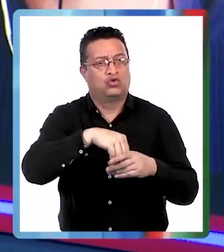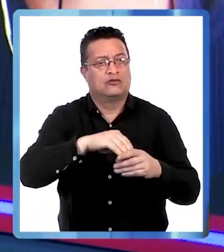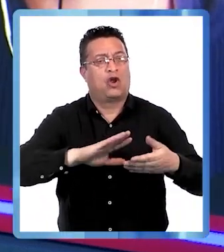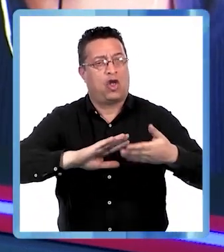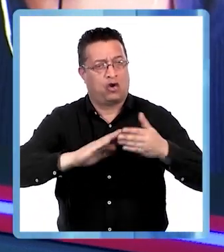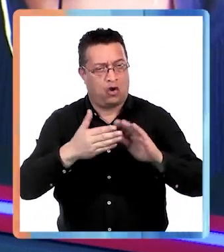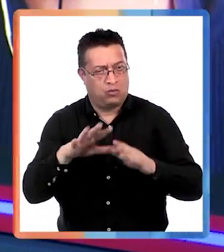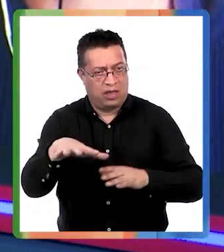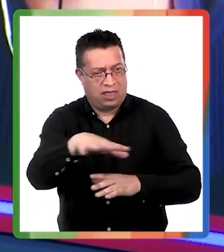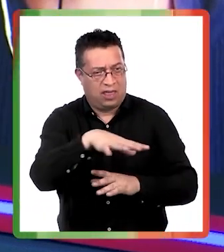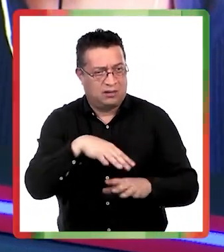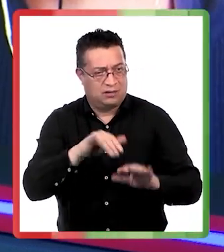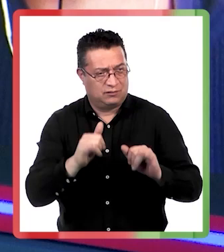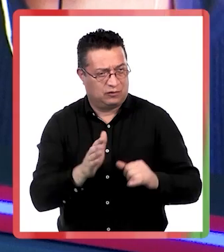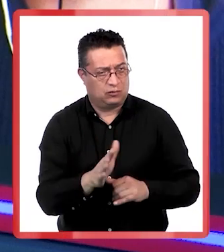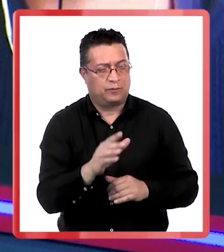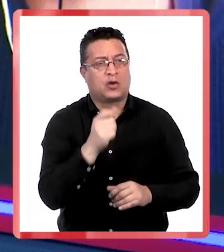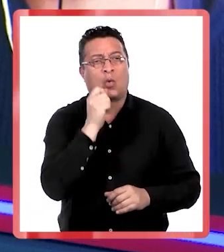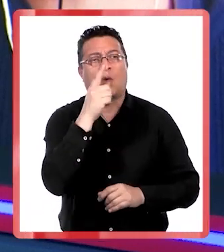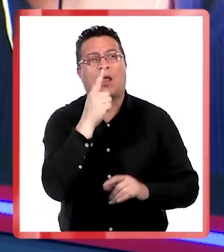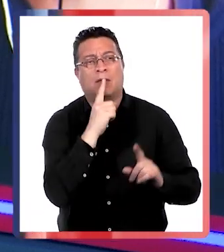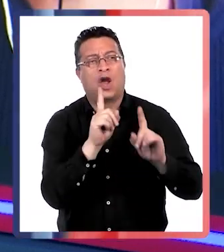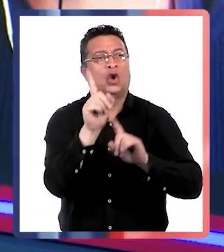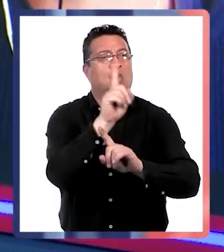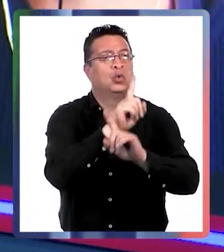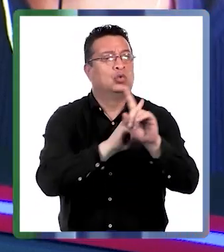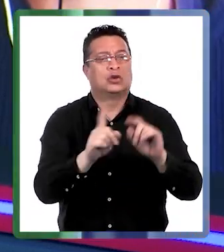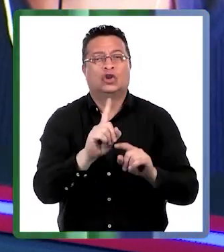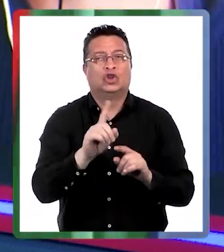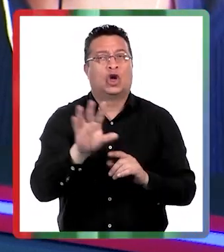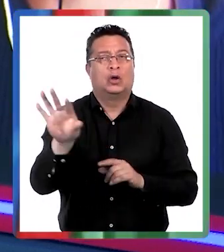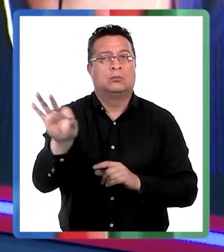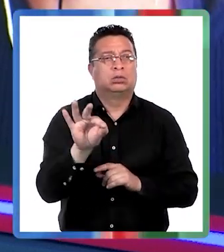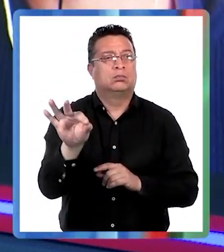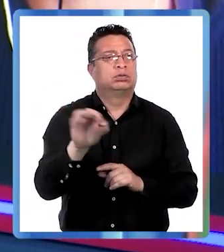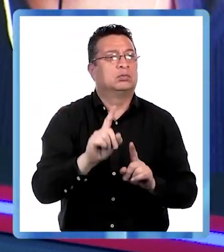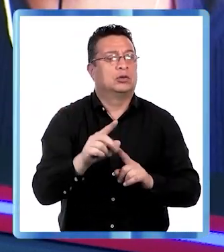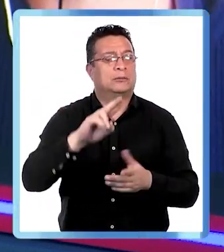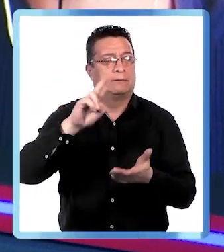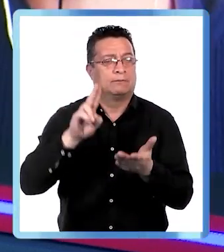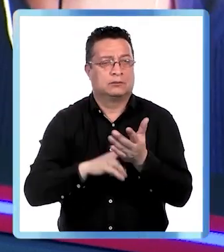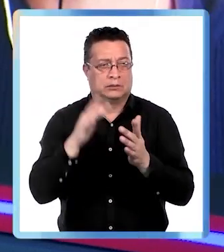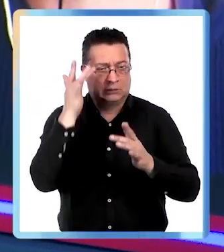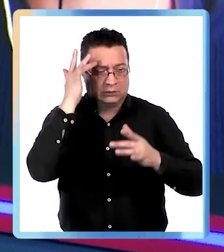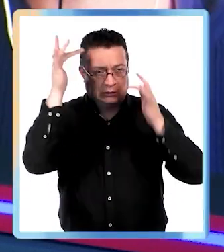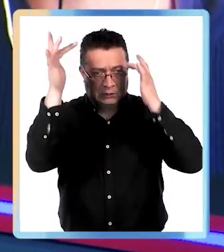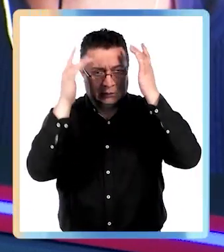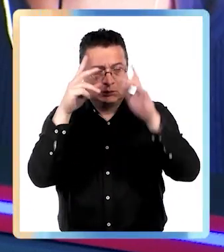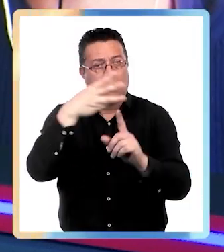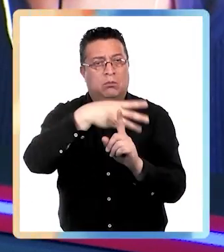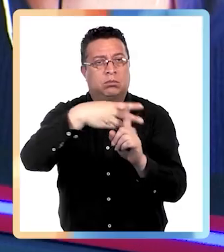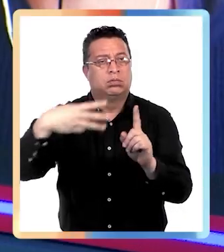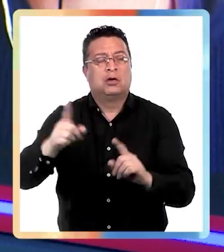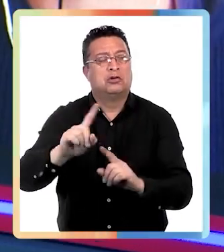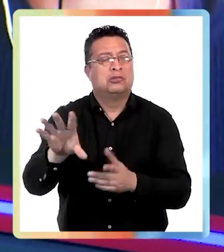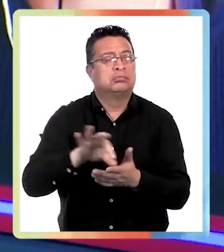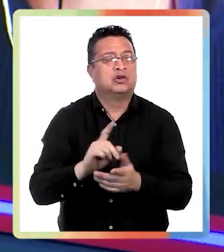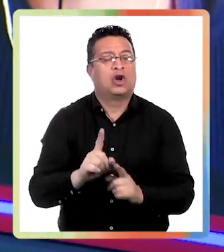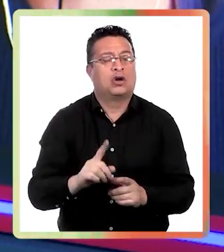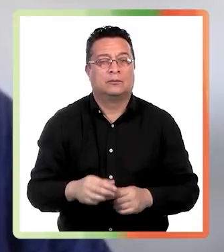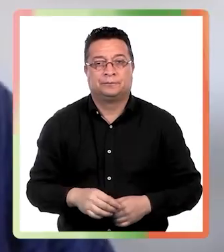inclusivos en la comunidad? ¿Cuáles son las excusas para no iniciar la incorporación real del talento